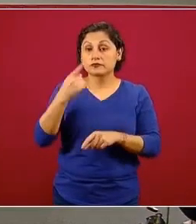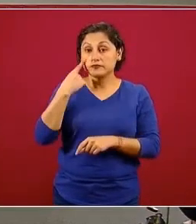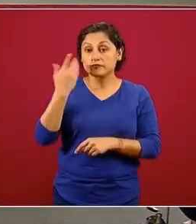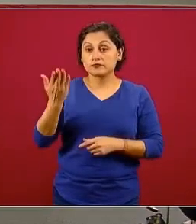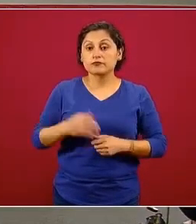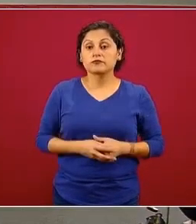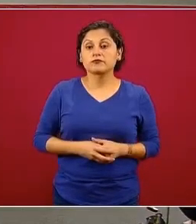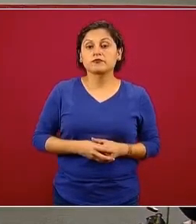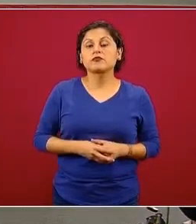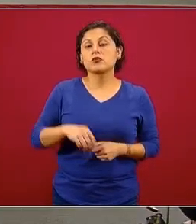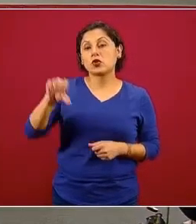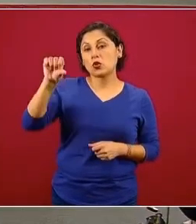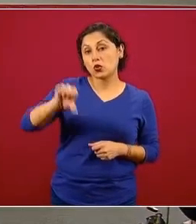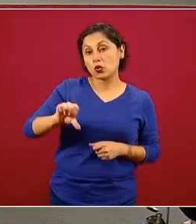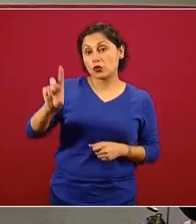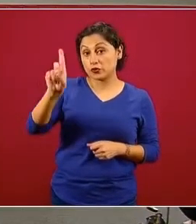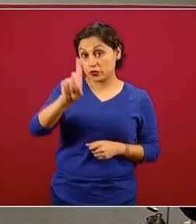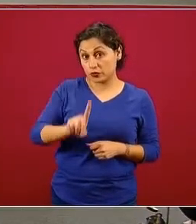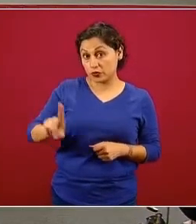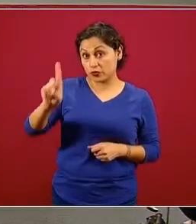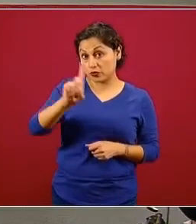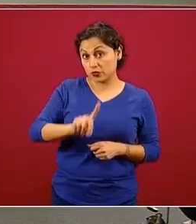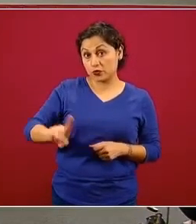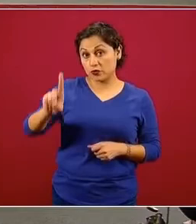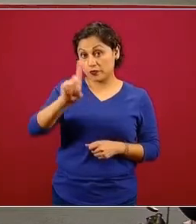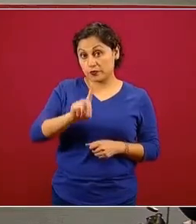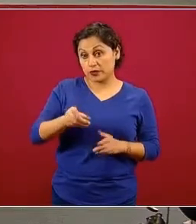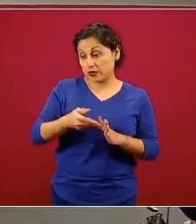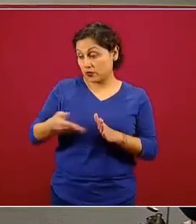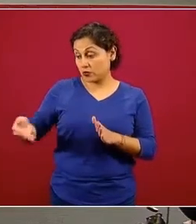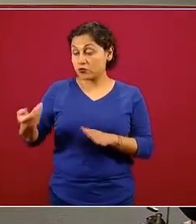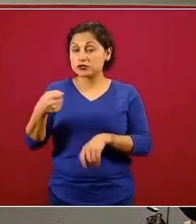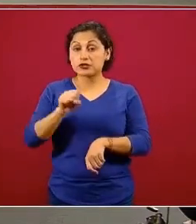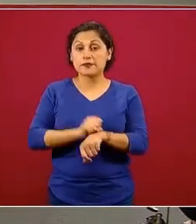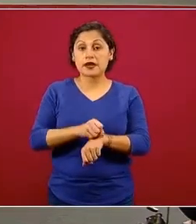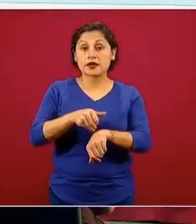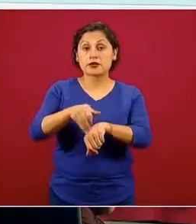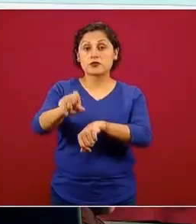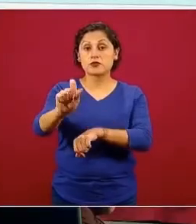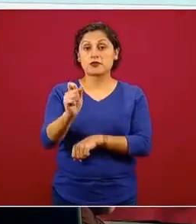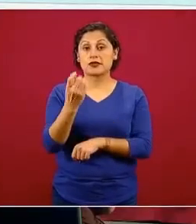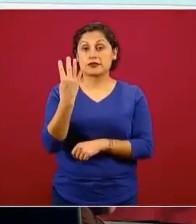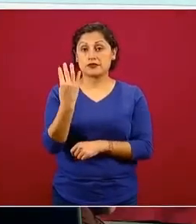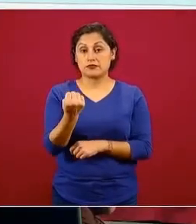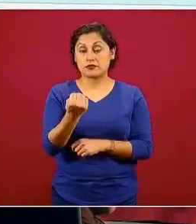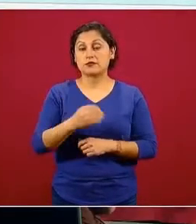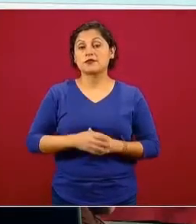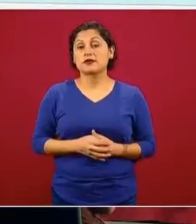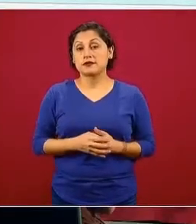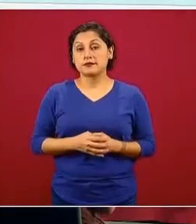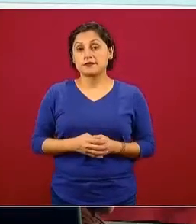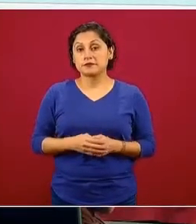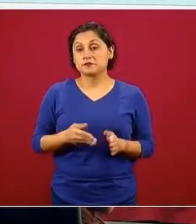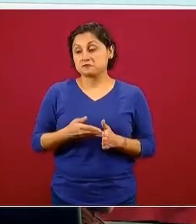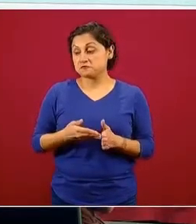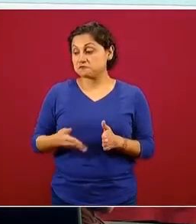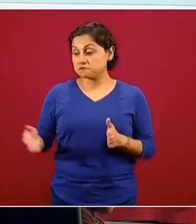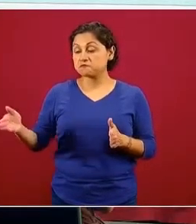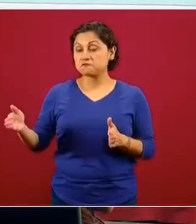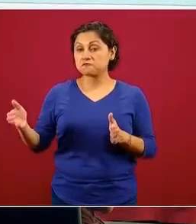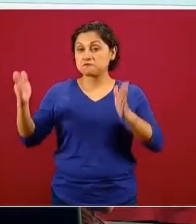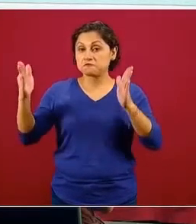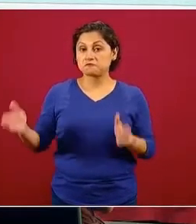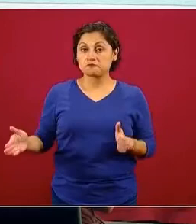Hoy domingo está empezando la semana 29. la semana epidemiológica 29, las semanas